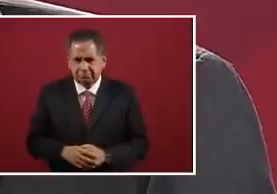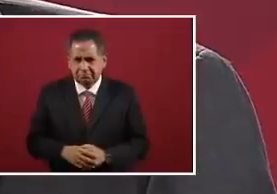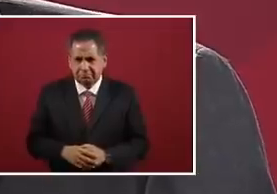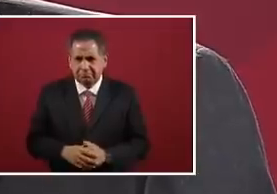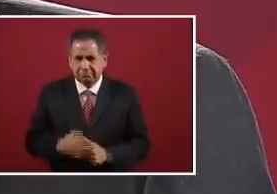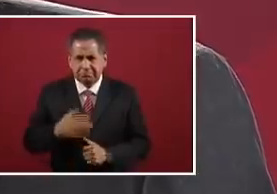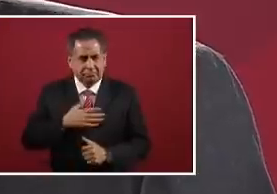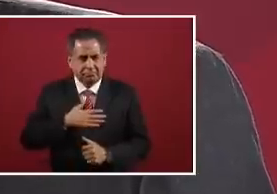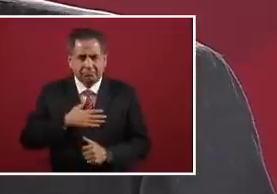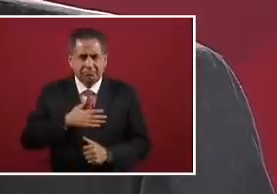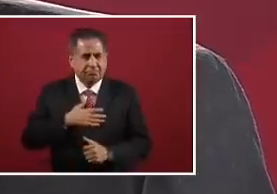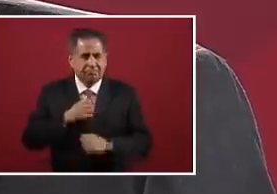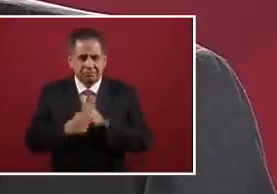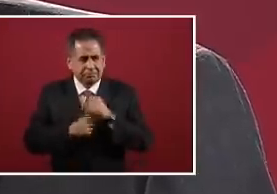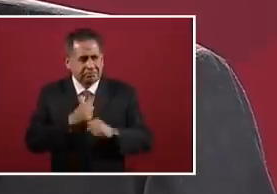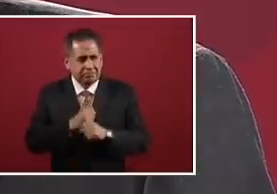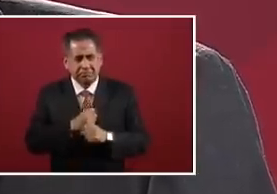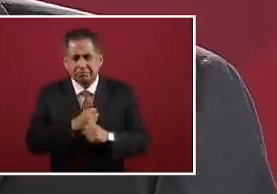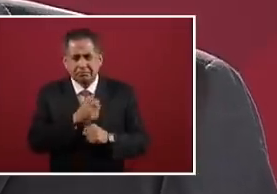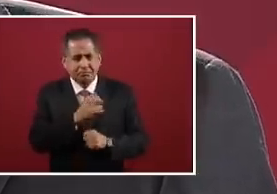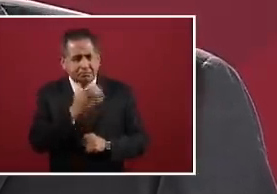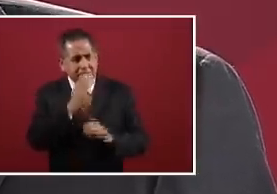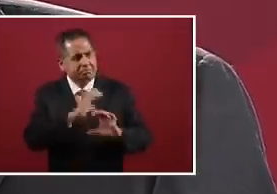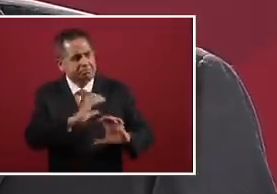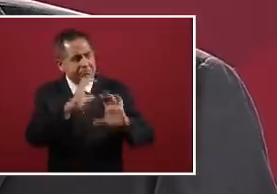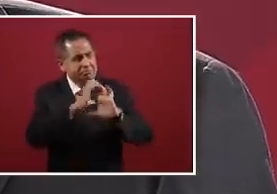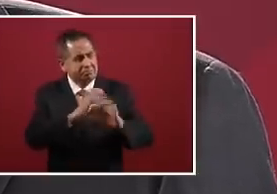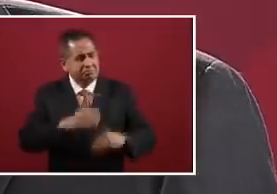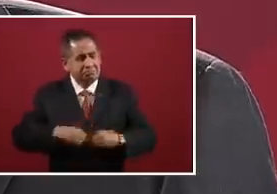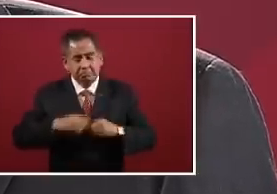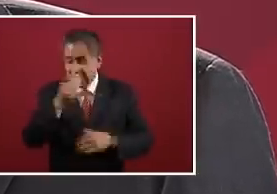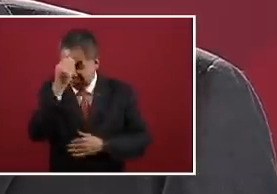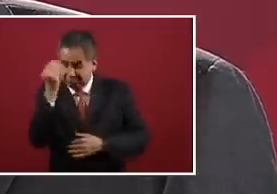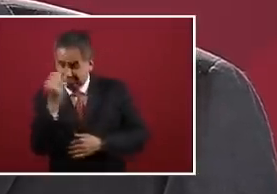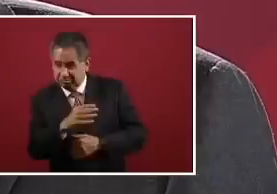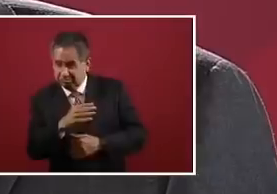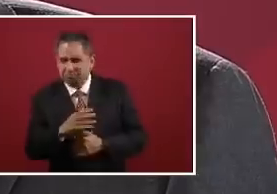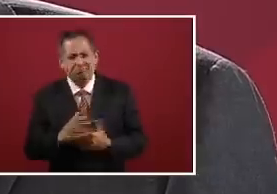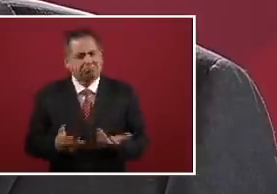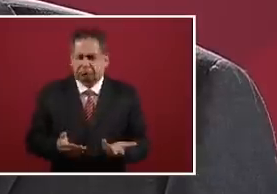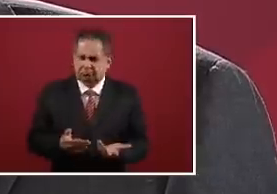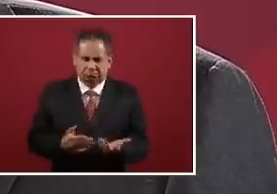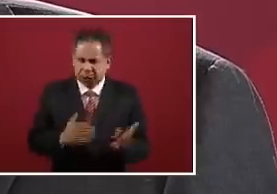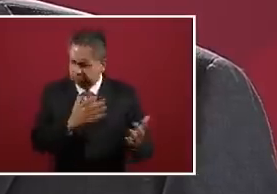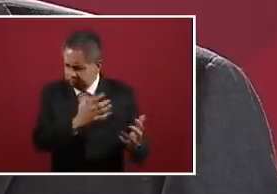nuestra vida artística, ¿por qué olvidarlo y